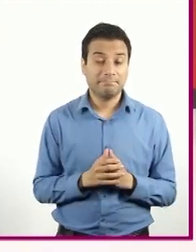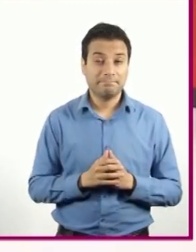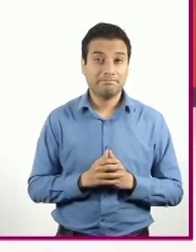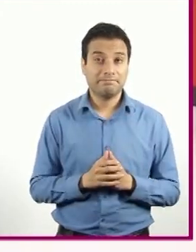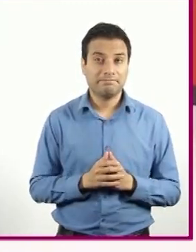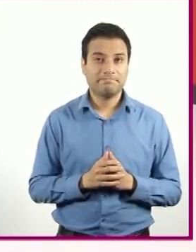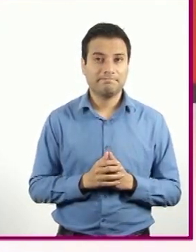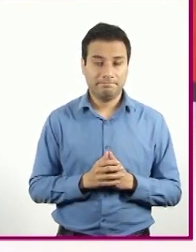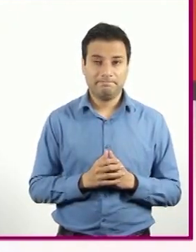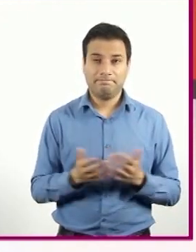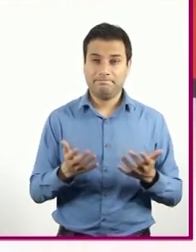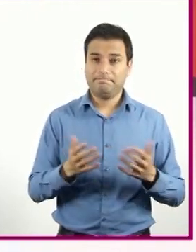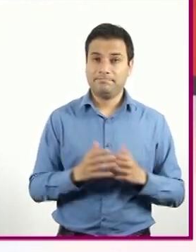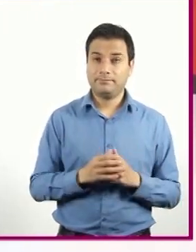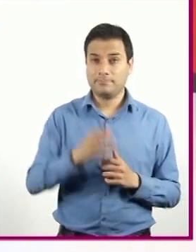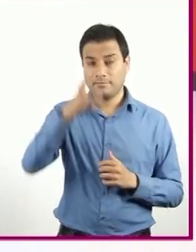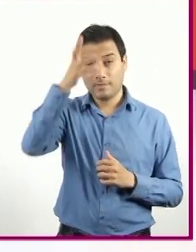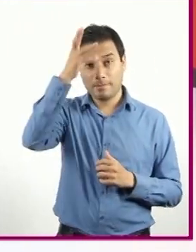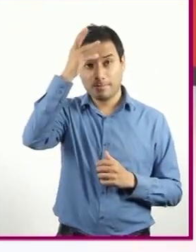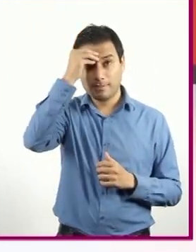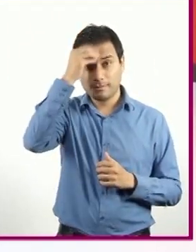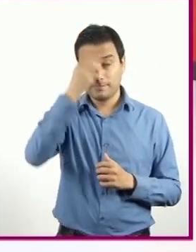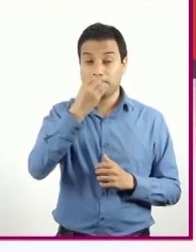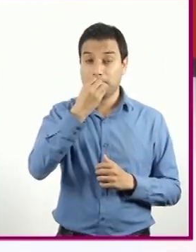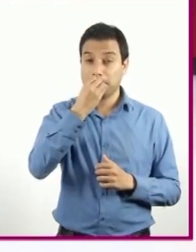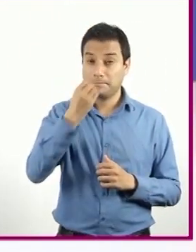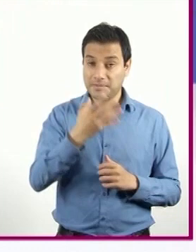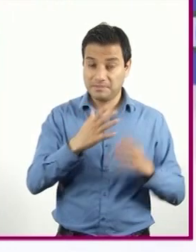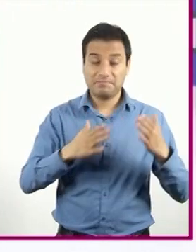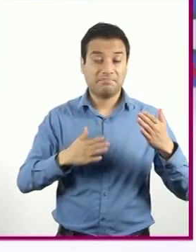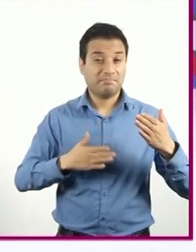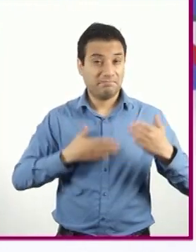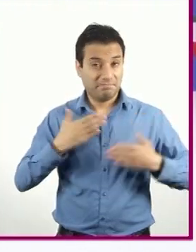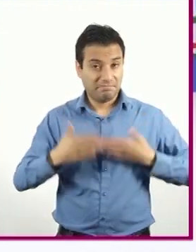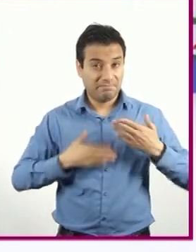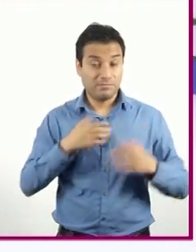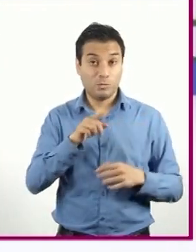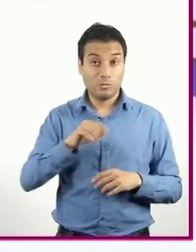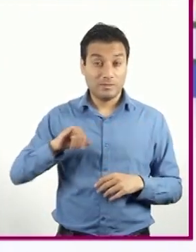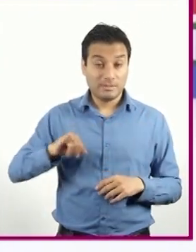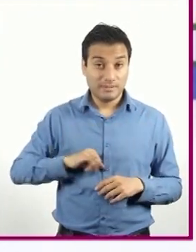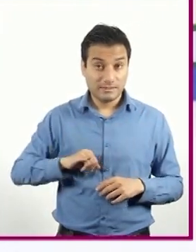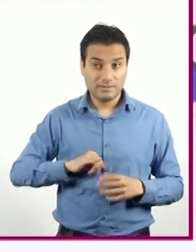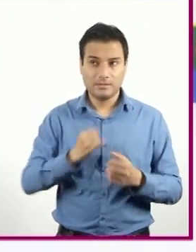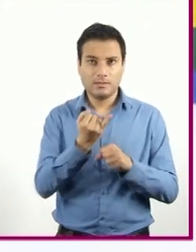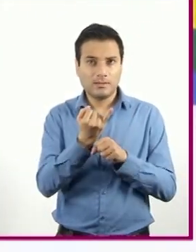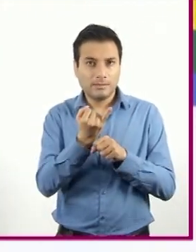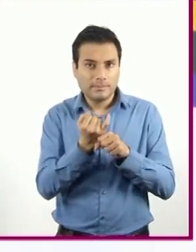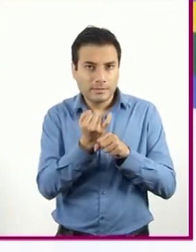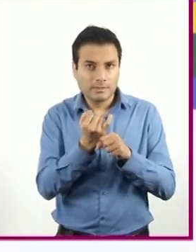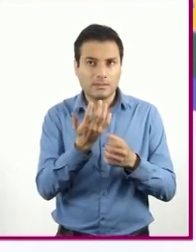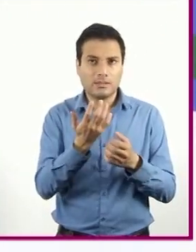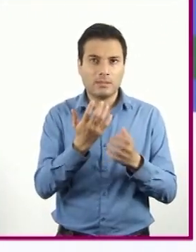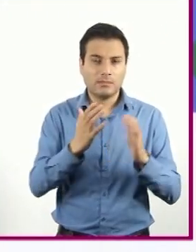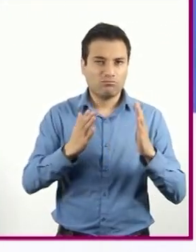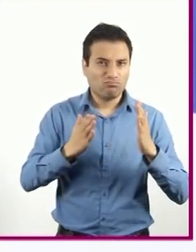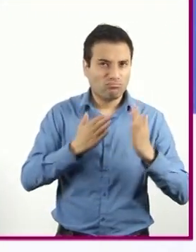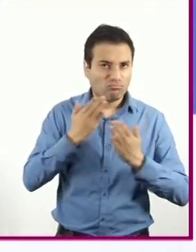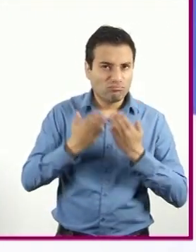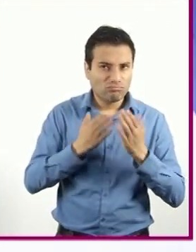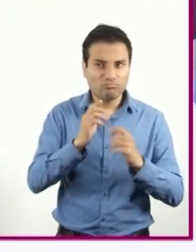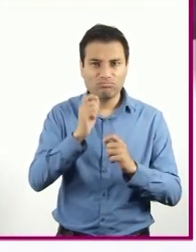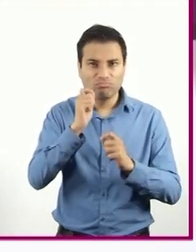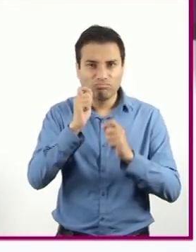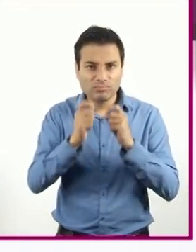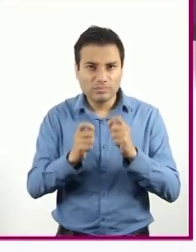Un aprendizaje es una aventura. Interesarse por él, investigar, explorarlo,